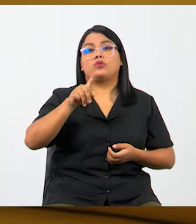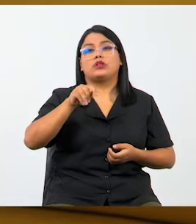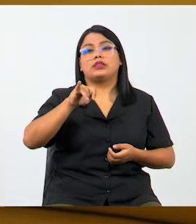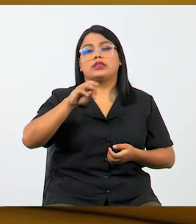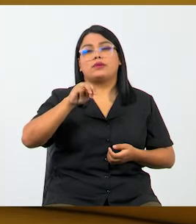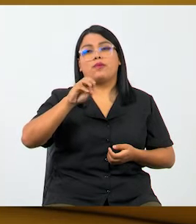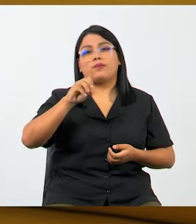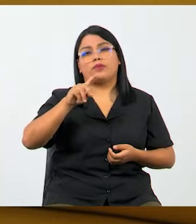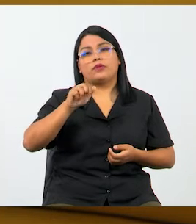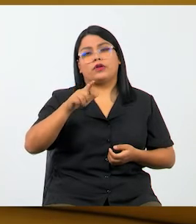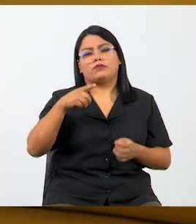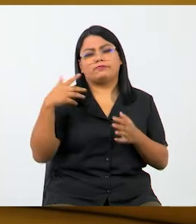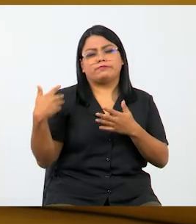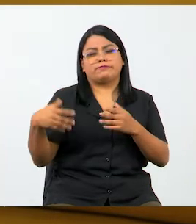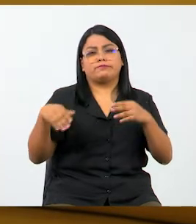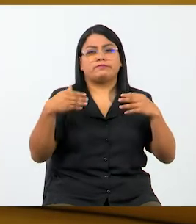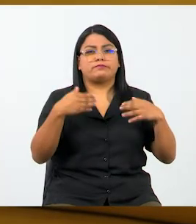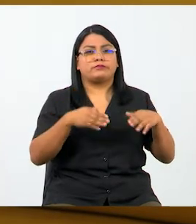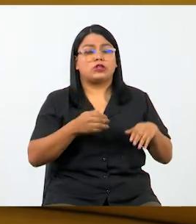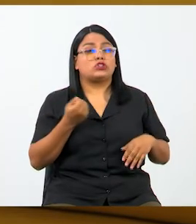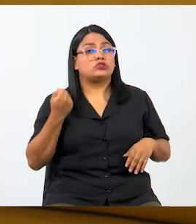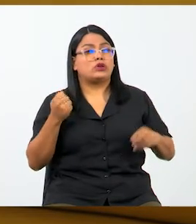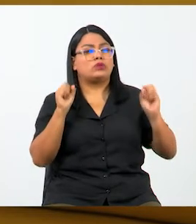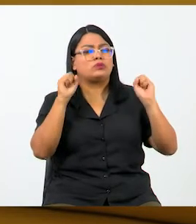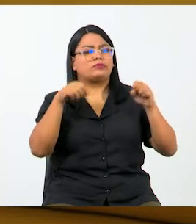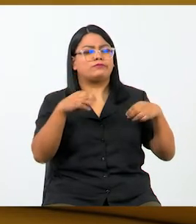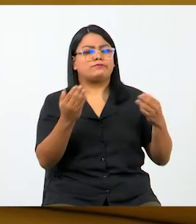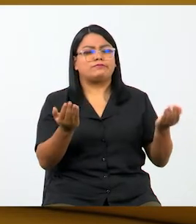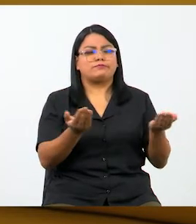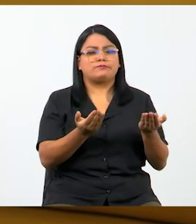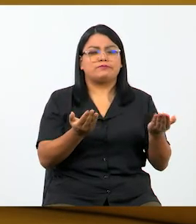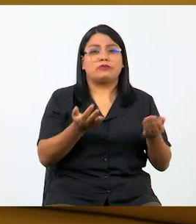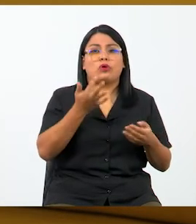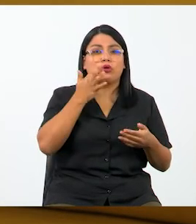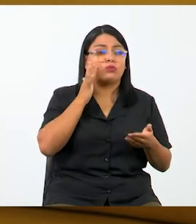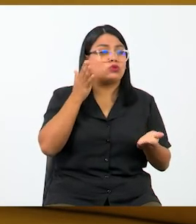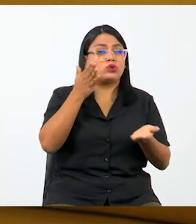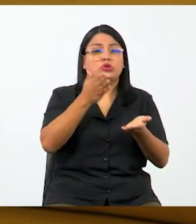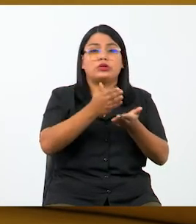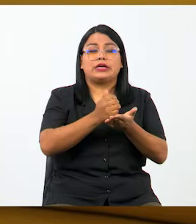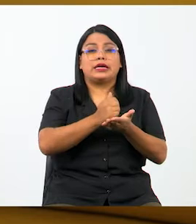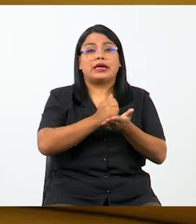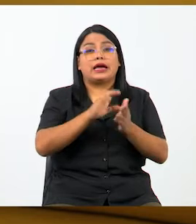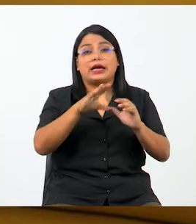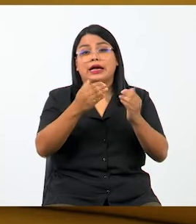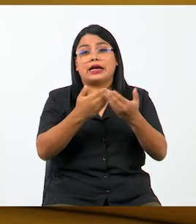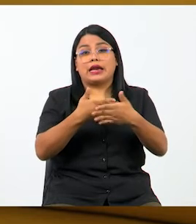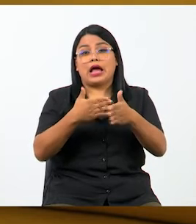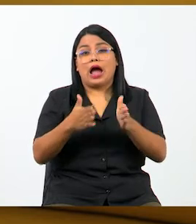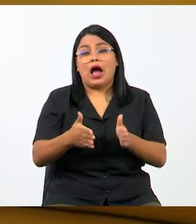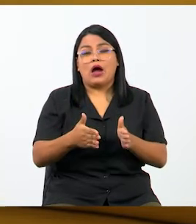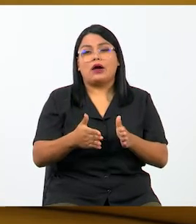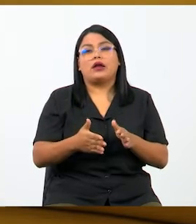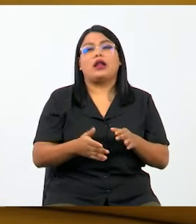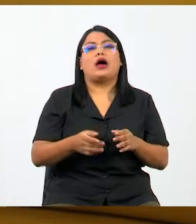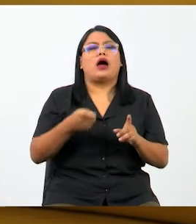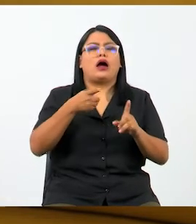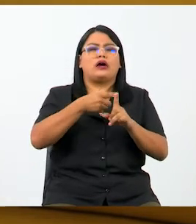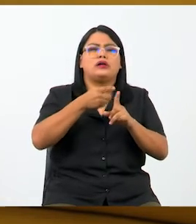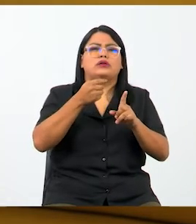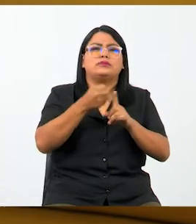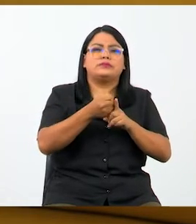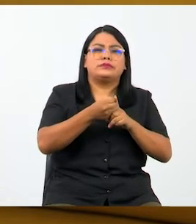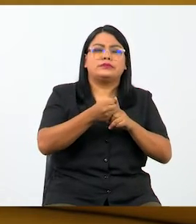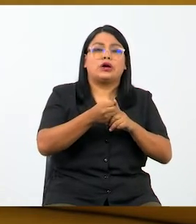el estudiantado puede realizar cuando no asiste a clases de manera presencial, ¿verdad? Esto con el objetivo de cubrir con aquellos indicadores que han